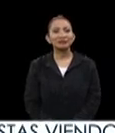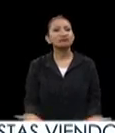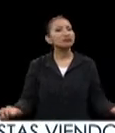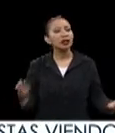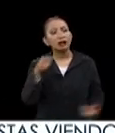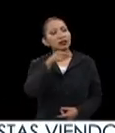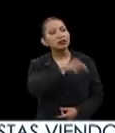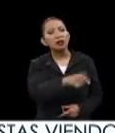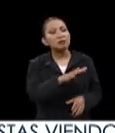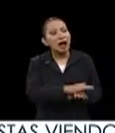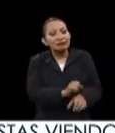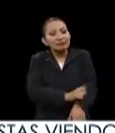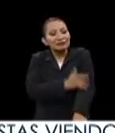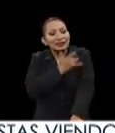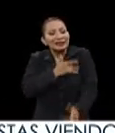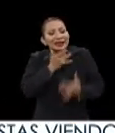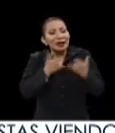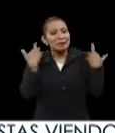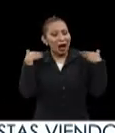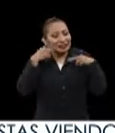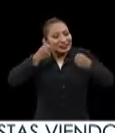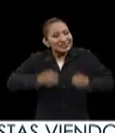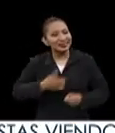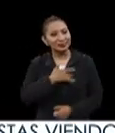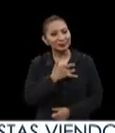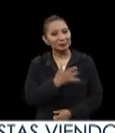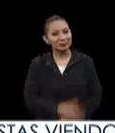¿Qué es lo que más te emociona de ser maestra?